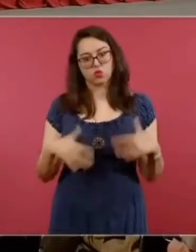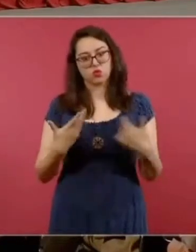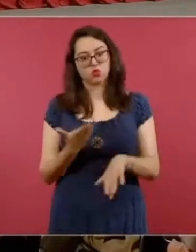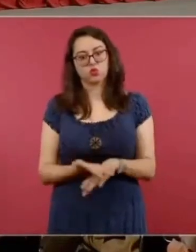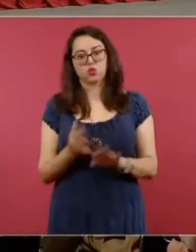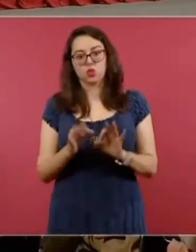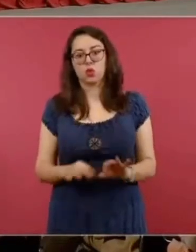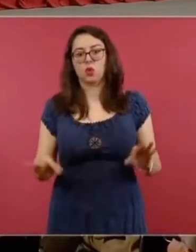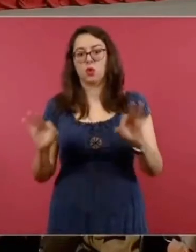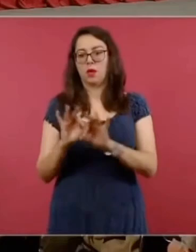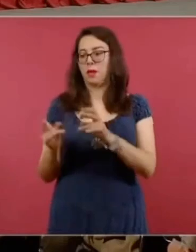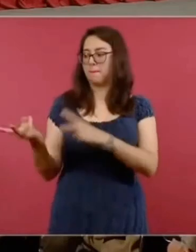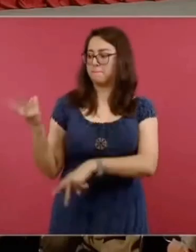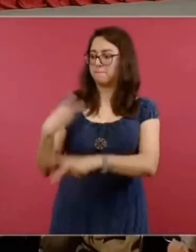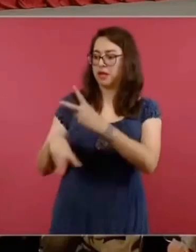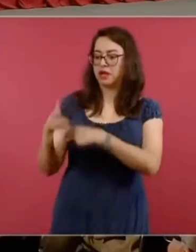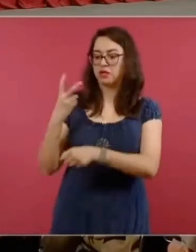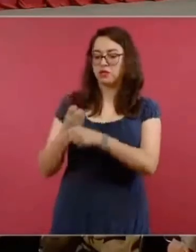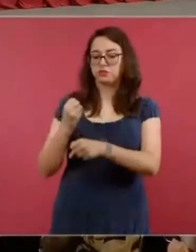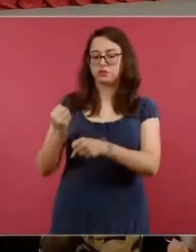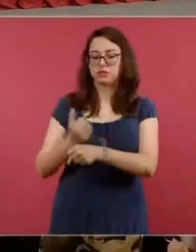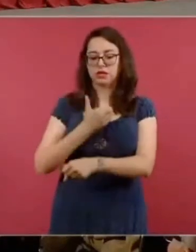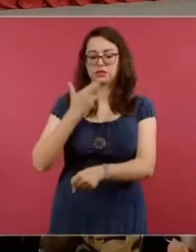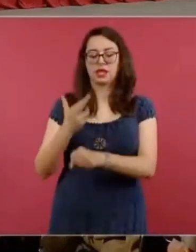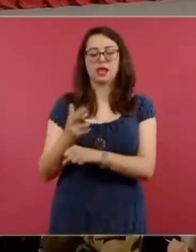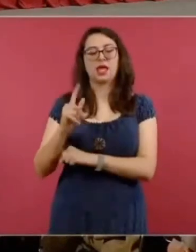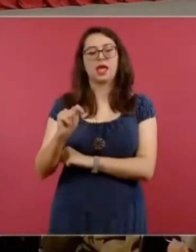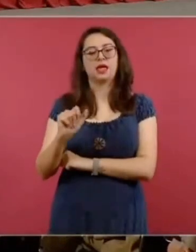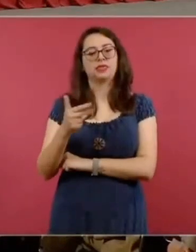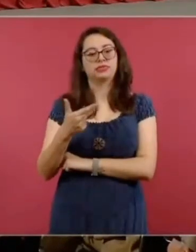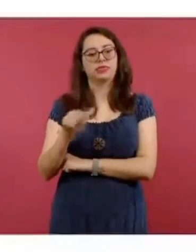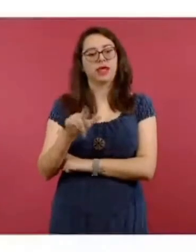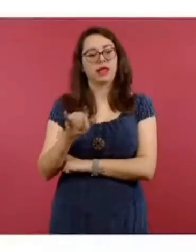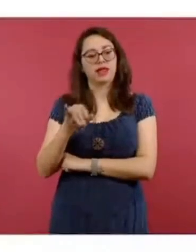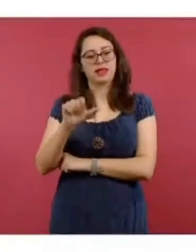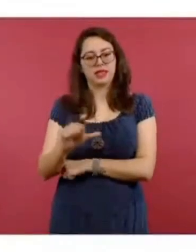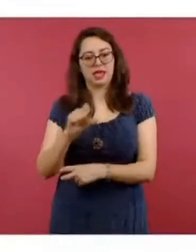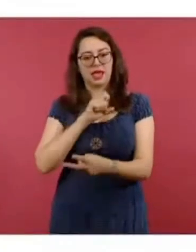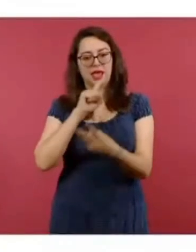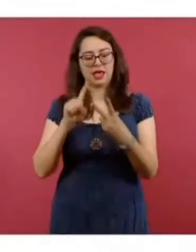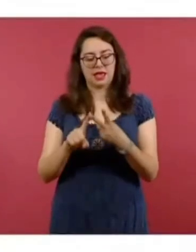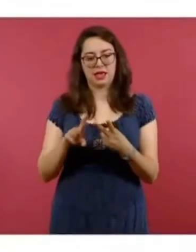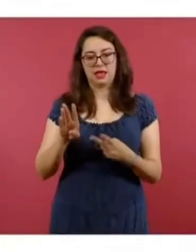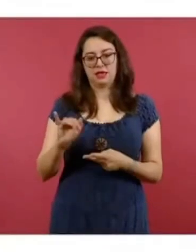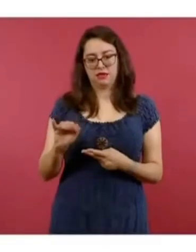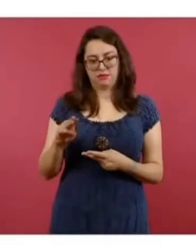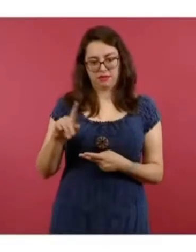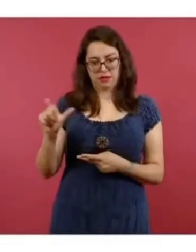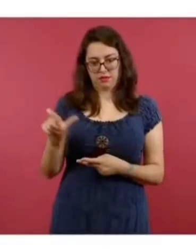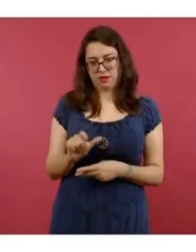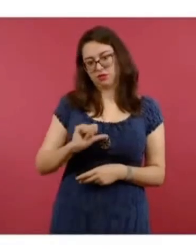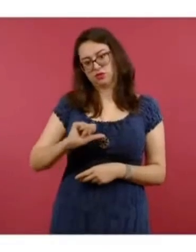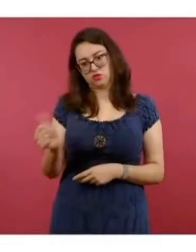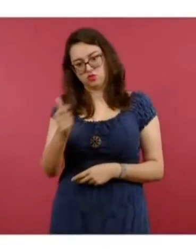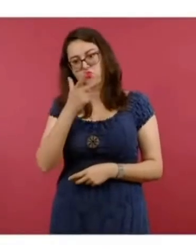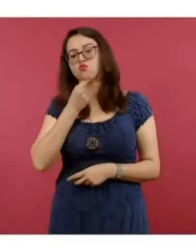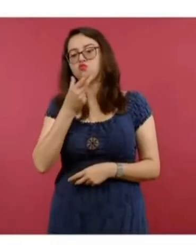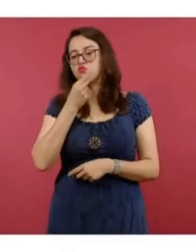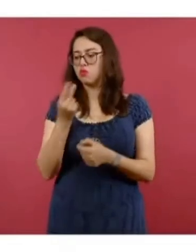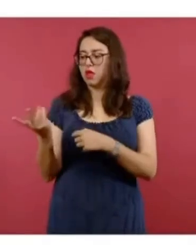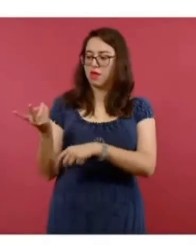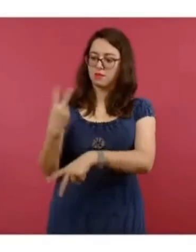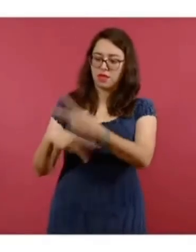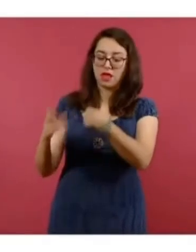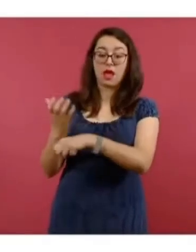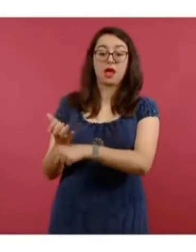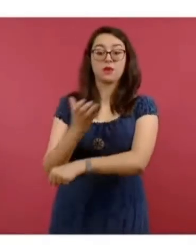subsecretaria Talía Lagunes como el general Pedro Loman de Birmex, porque se ha estado trabajando en lo siguiente.